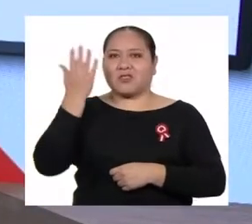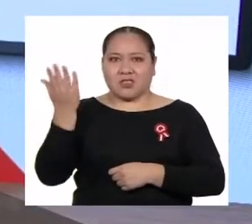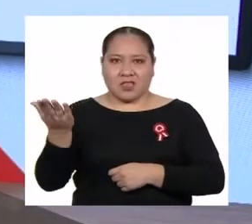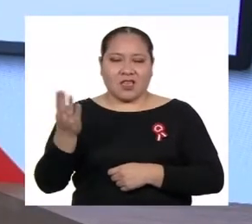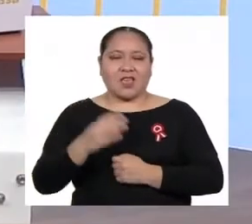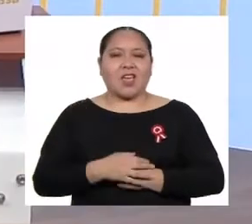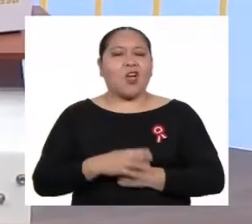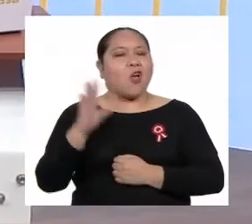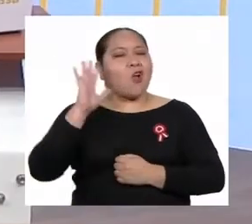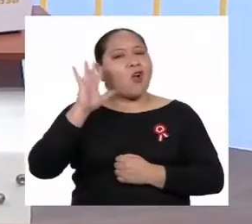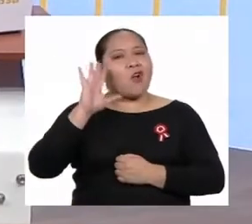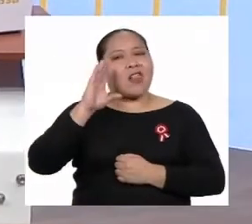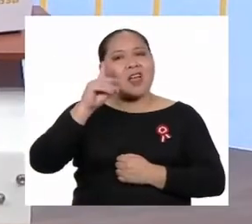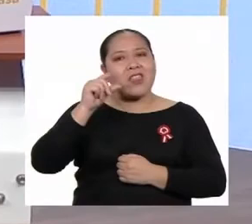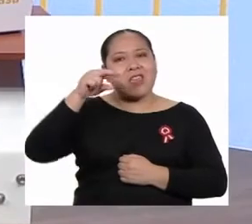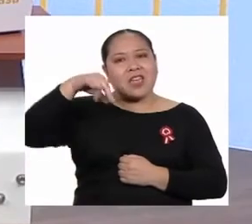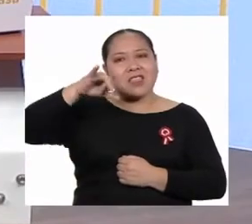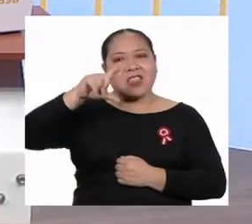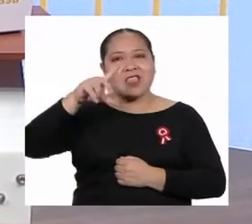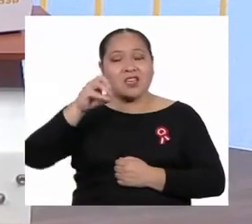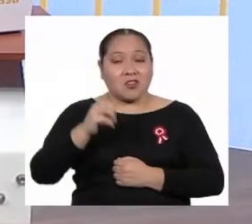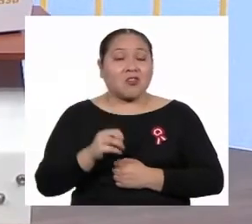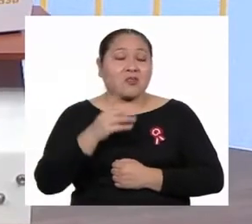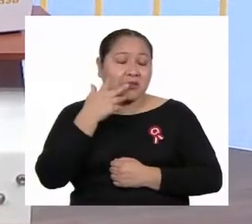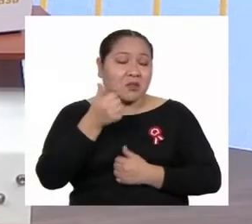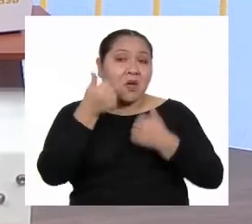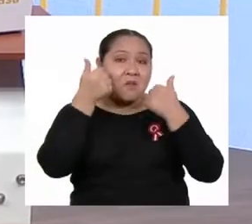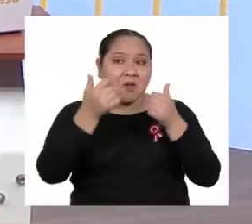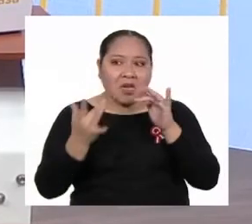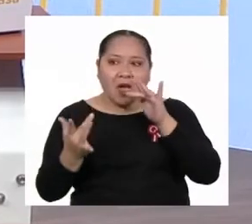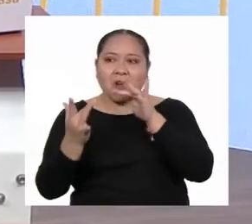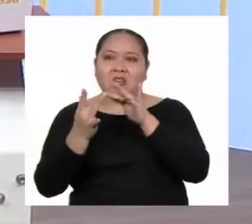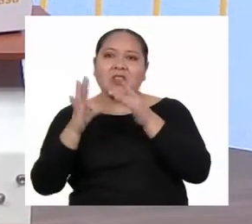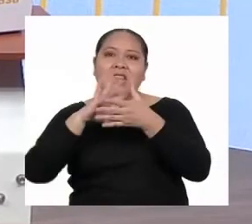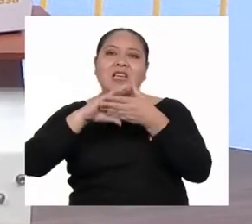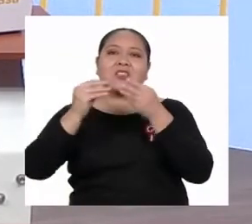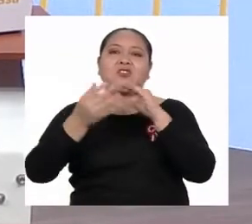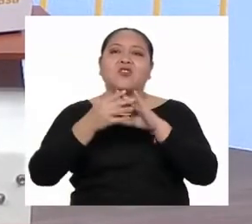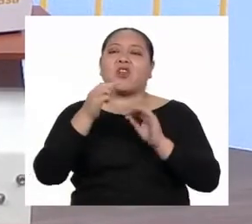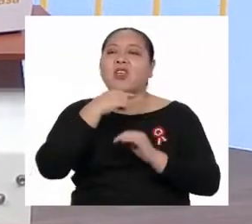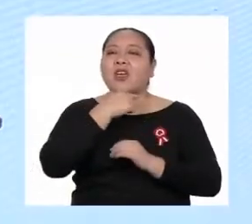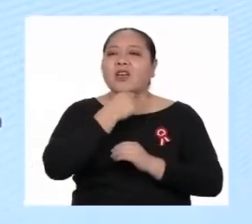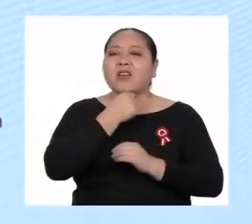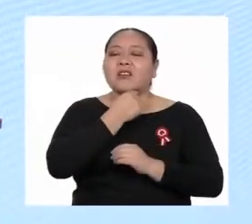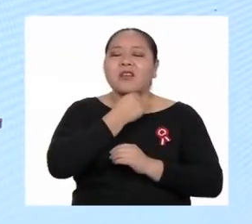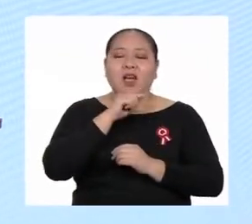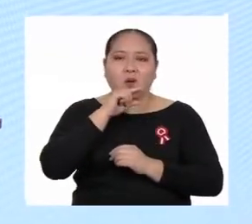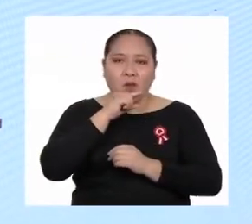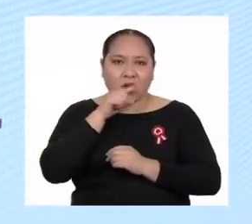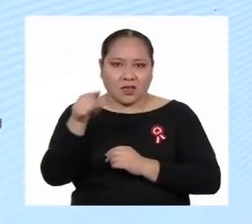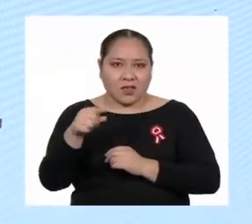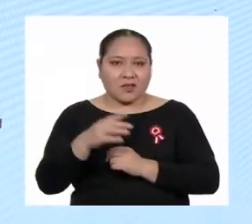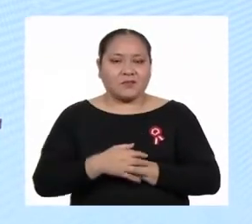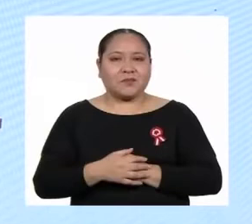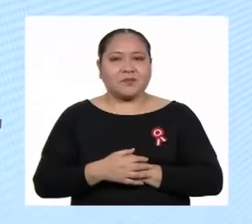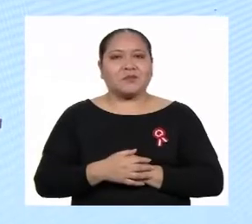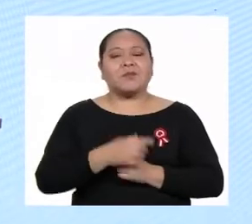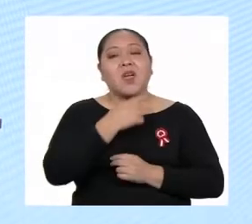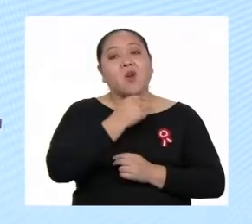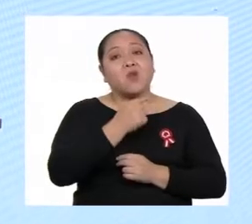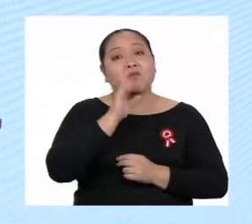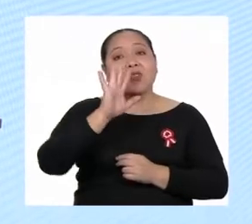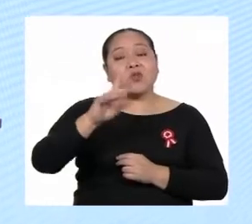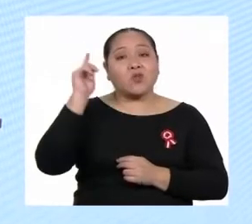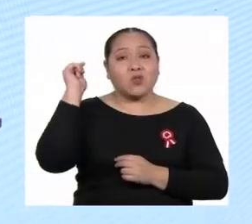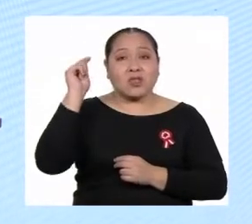Qué bueno saber que has conectado con la historia de tu abuelita gracias a este reto. Me gusta mucho el testimonio